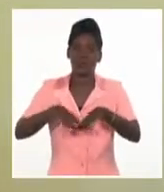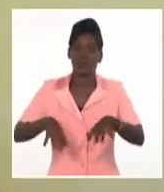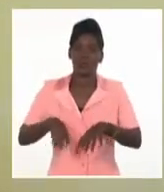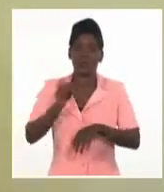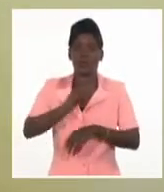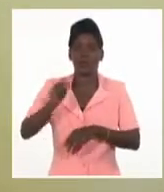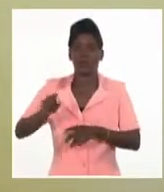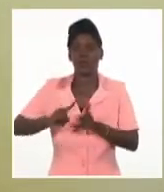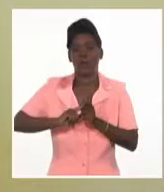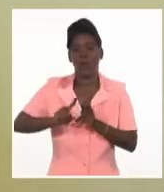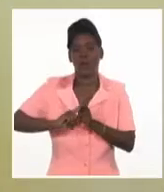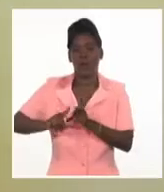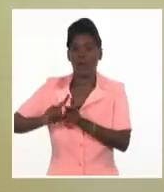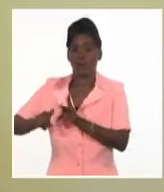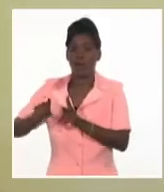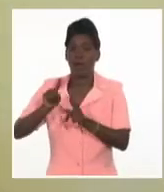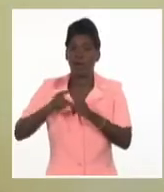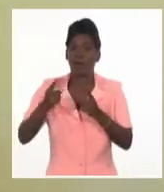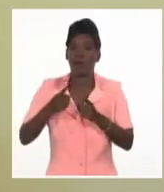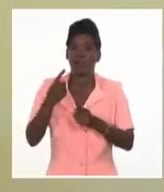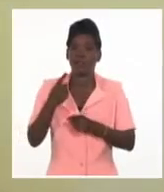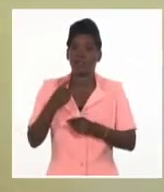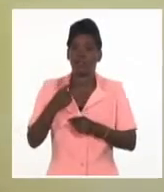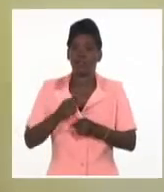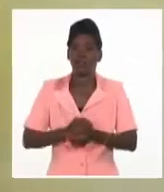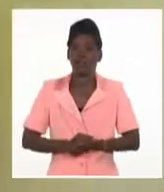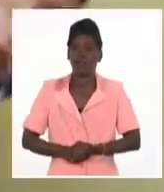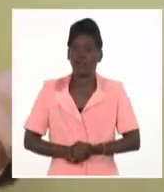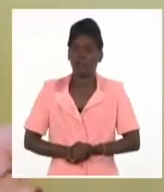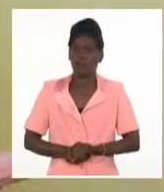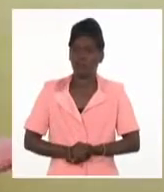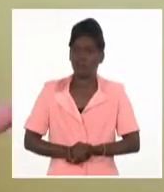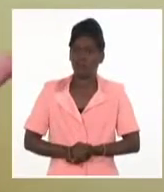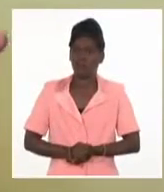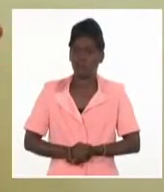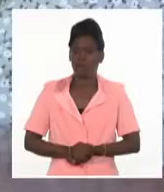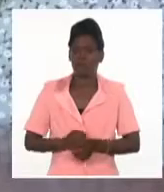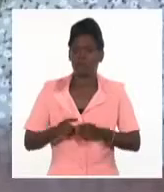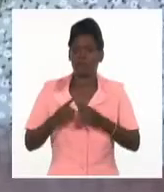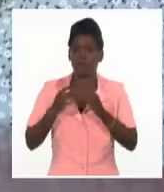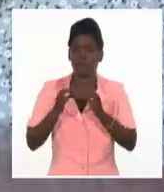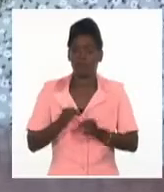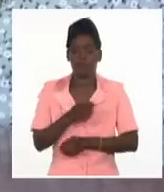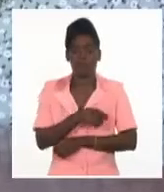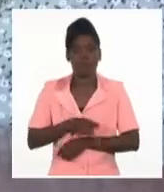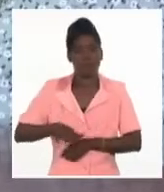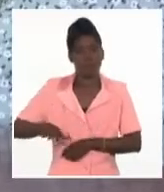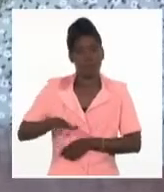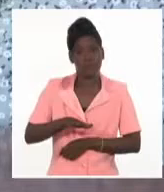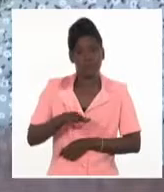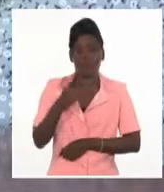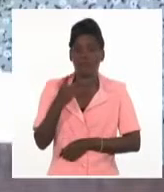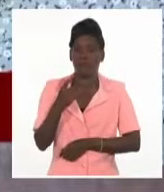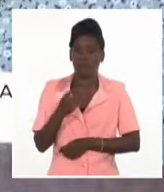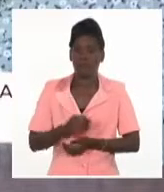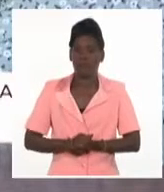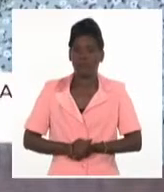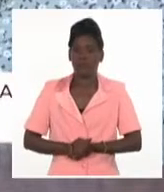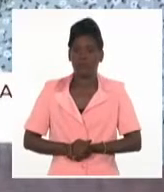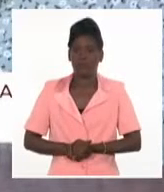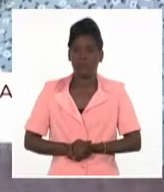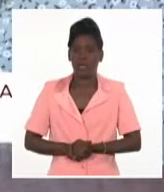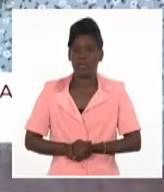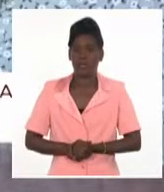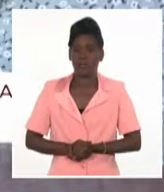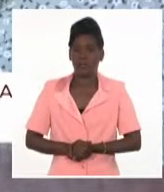de retorno de su población en la misma dependencia que esa población lo decida. No es que lo decida el gobierno cubano. Y entonces